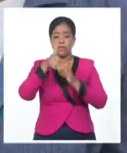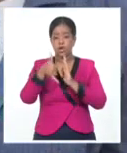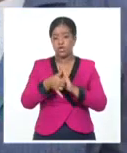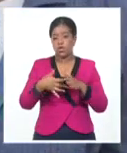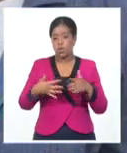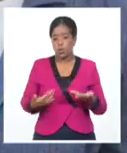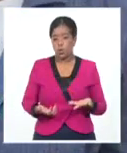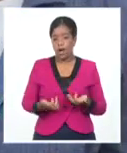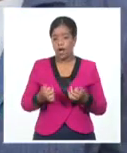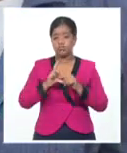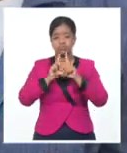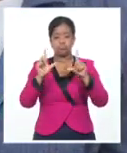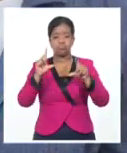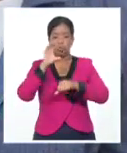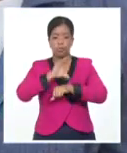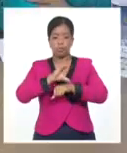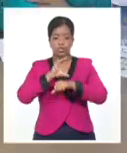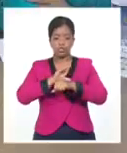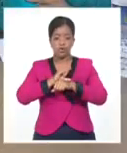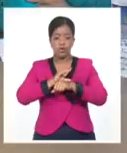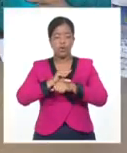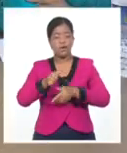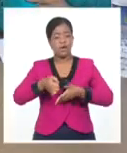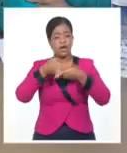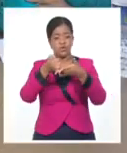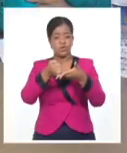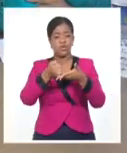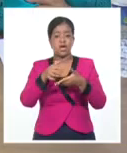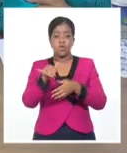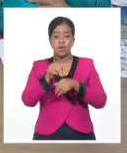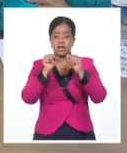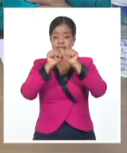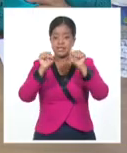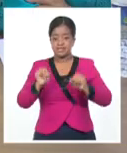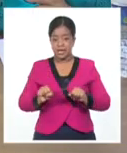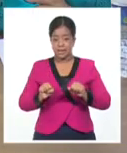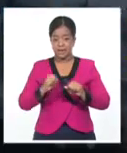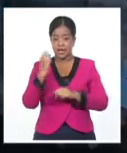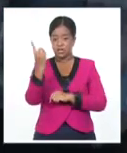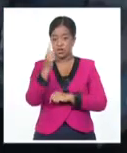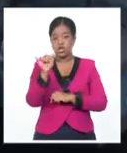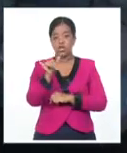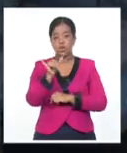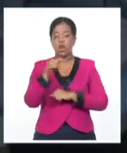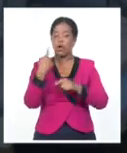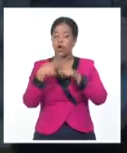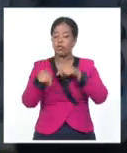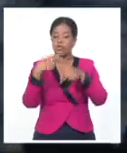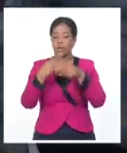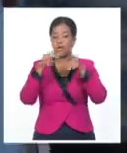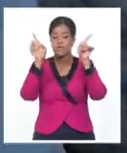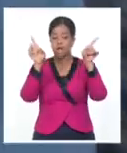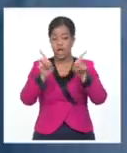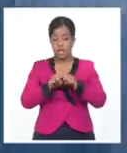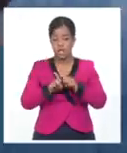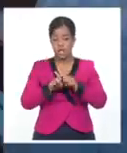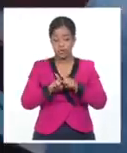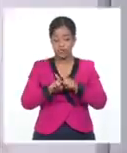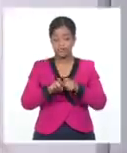Bienestar, el Sistema de Información Ambiental Nacional InfoGeo y Varadero Ciudad Digital. Además, recorrieron áreas de